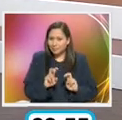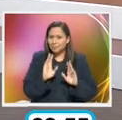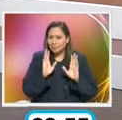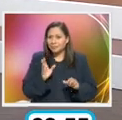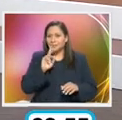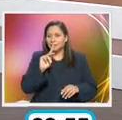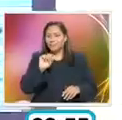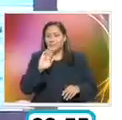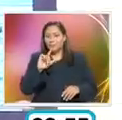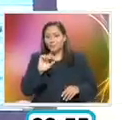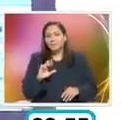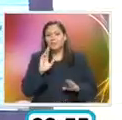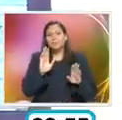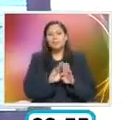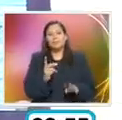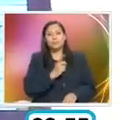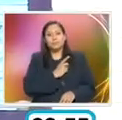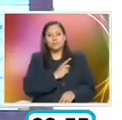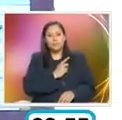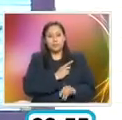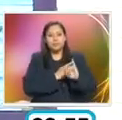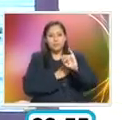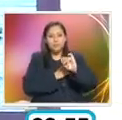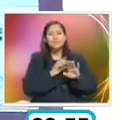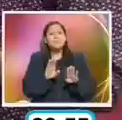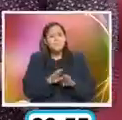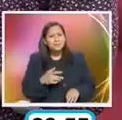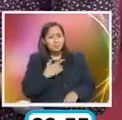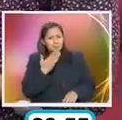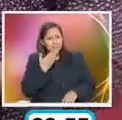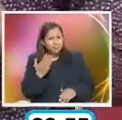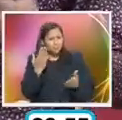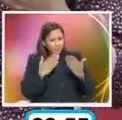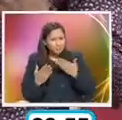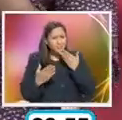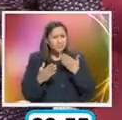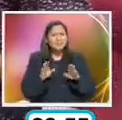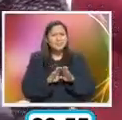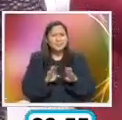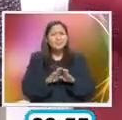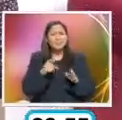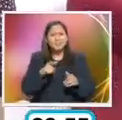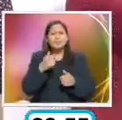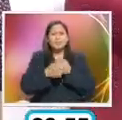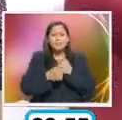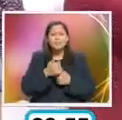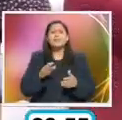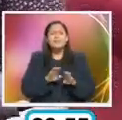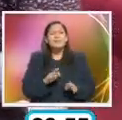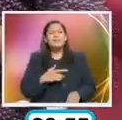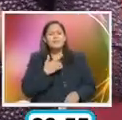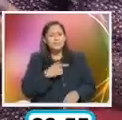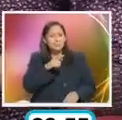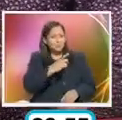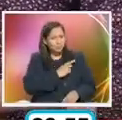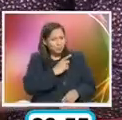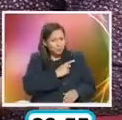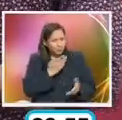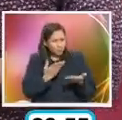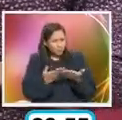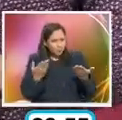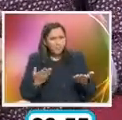mi tercer sencillo, es un... Como solista, ¿no? Sí, así es. ¿Cómo te ha ido? ¿Cómo has vivido la carrera como tal ya? Tú